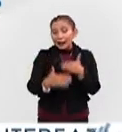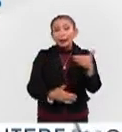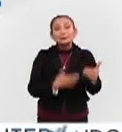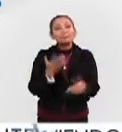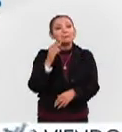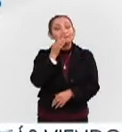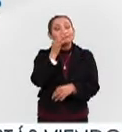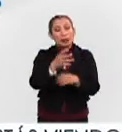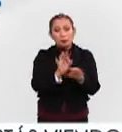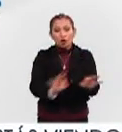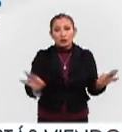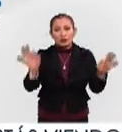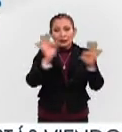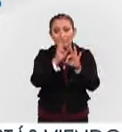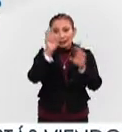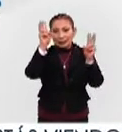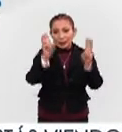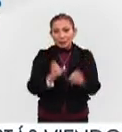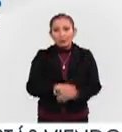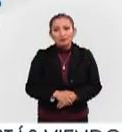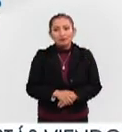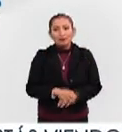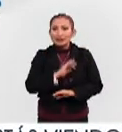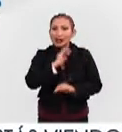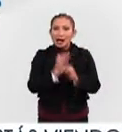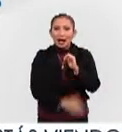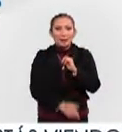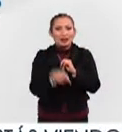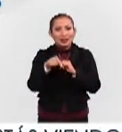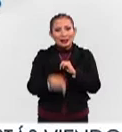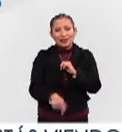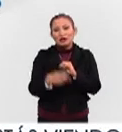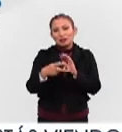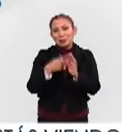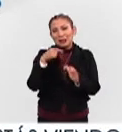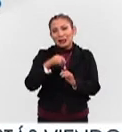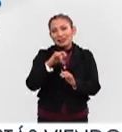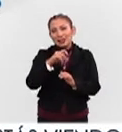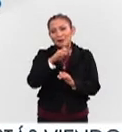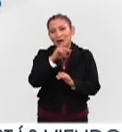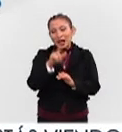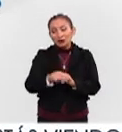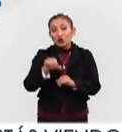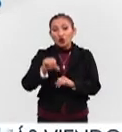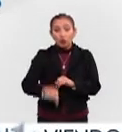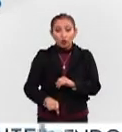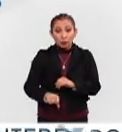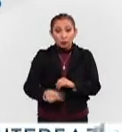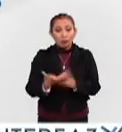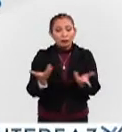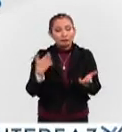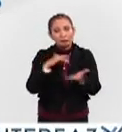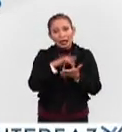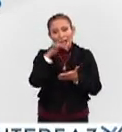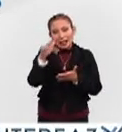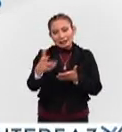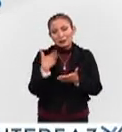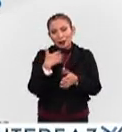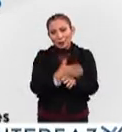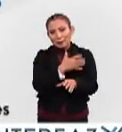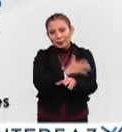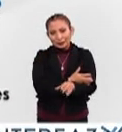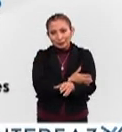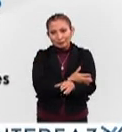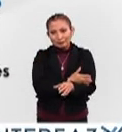que importantísimo este tema. Pues así terminamos esta emisión de Interfaz el día de hoy. Les agradecemos mucho por habernos